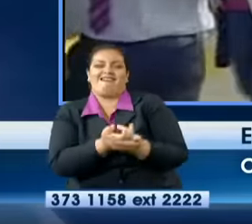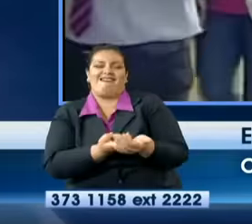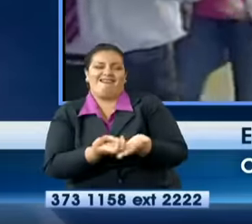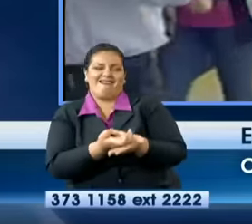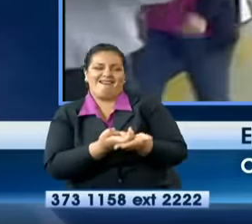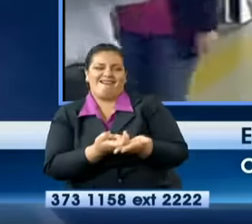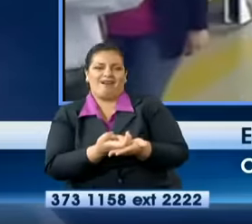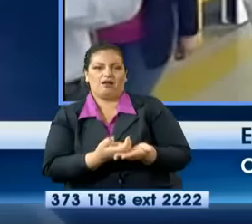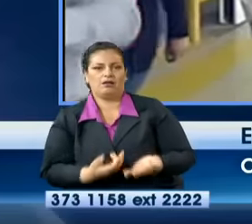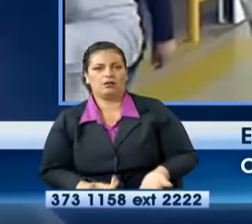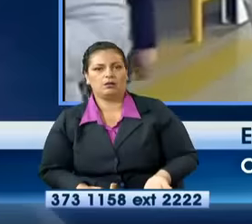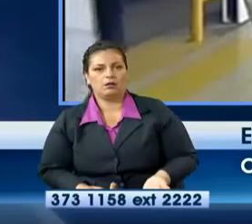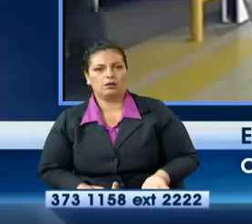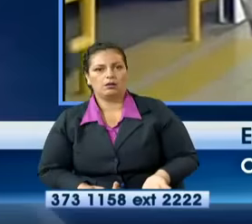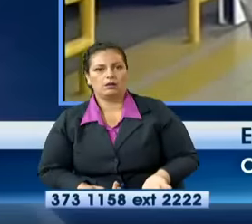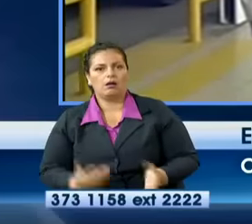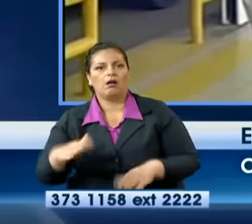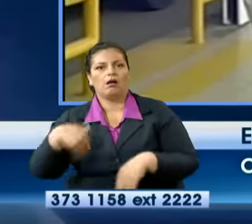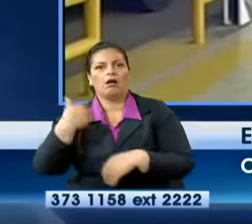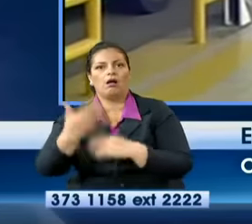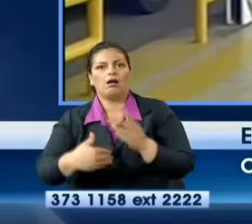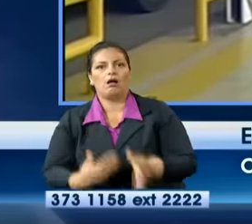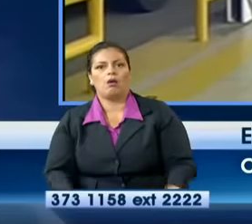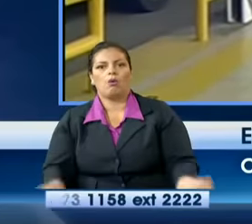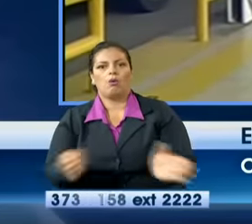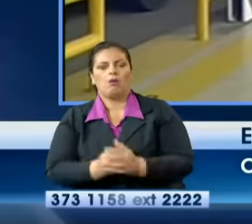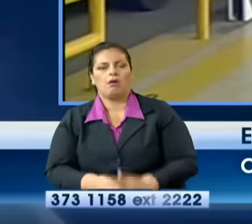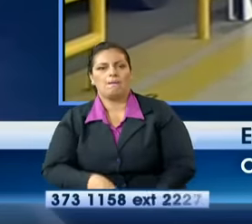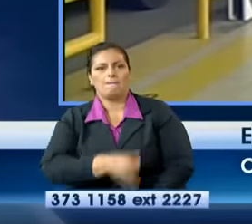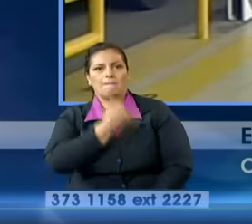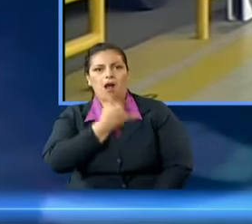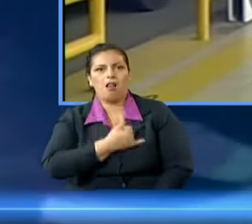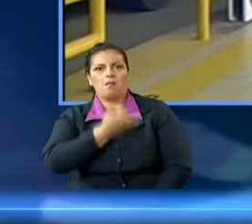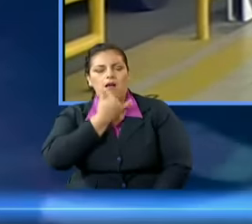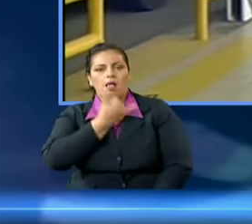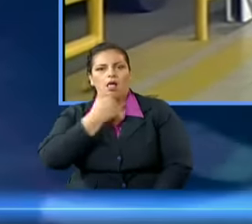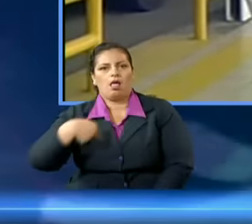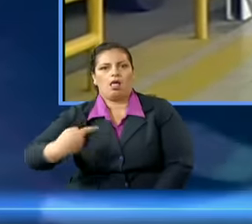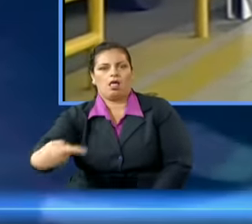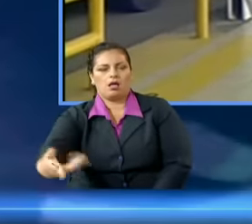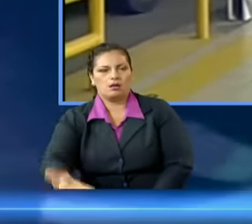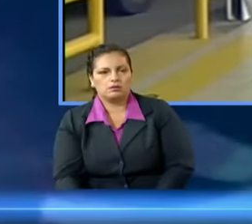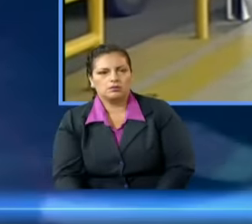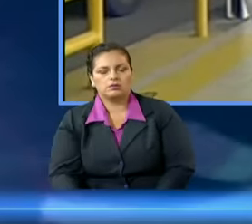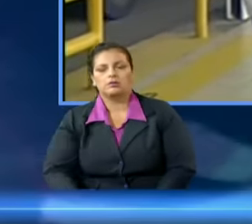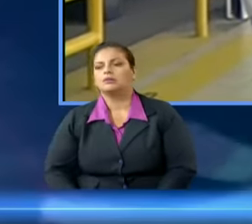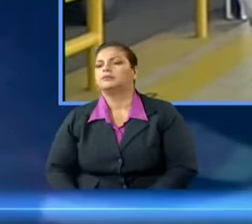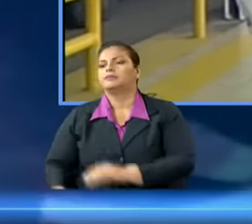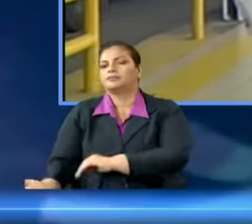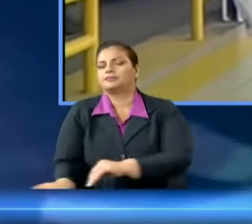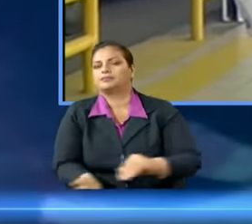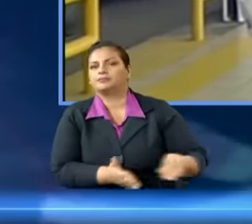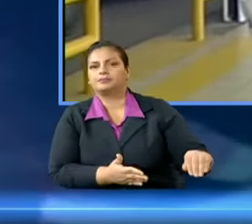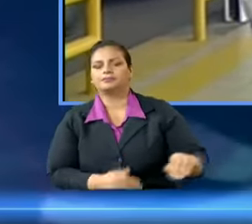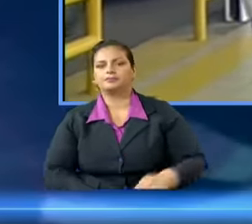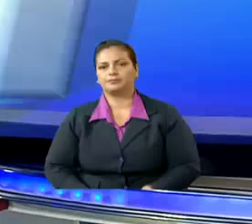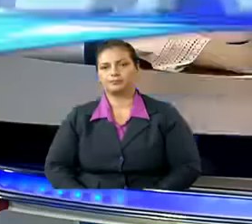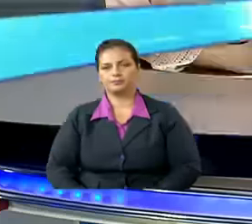vuelve a hacer cada día. Volveremos a conversar también contigo, Enrique, más adelante para detallar más esta información. Vamos a otro tema. Buenos días.